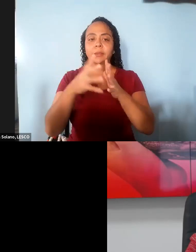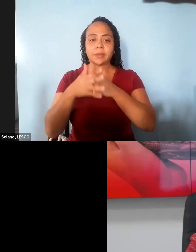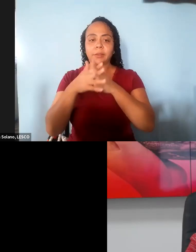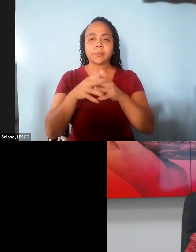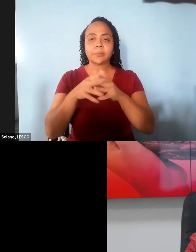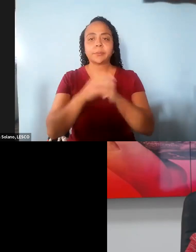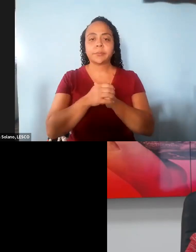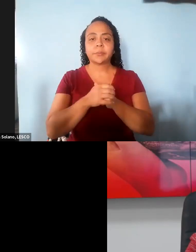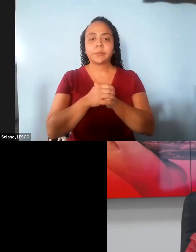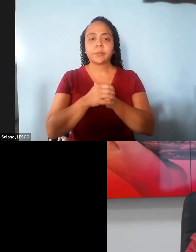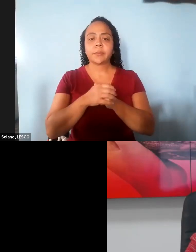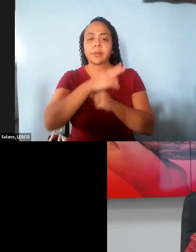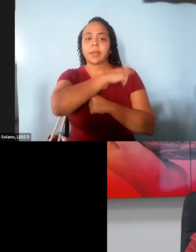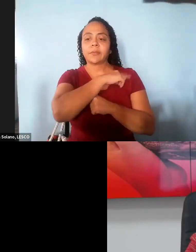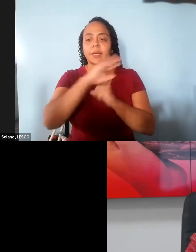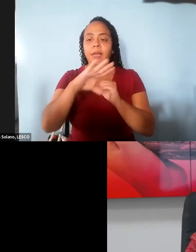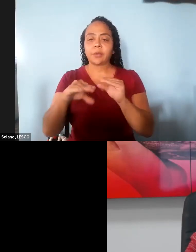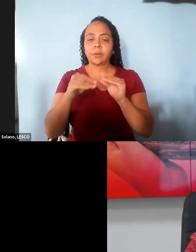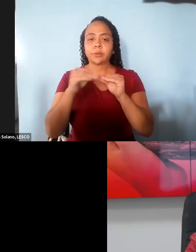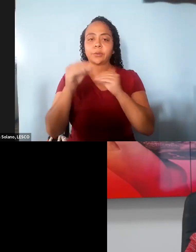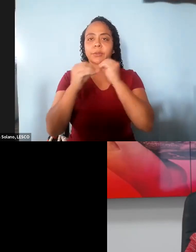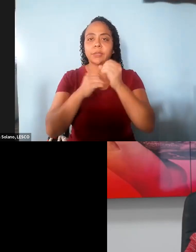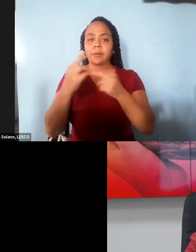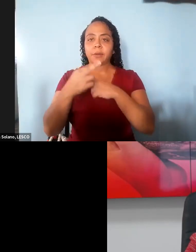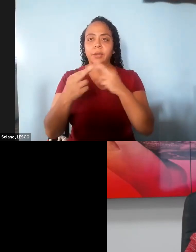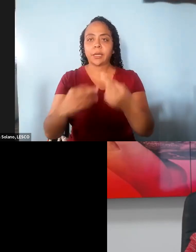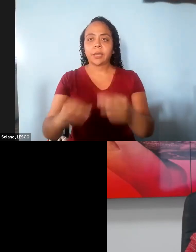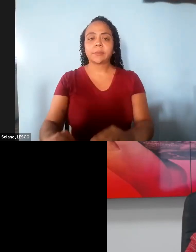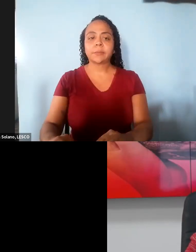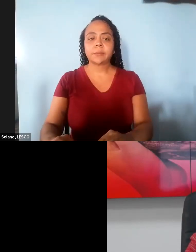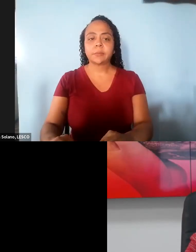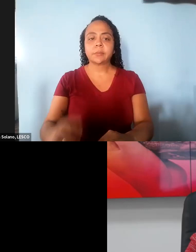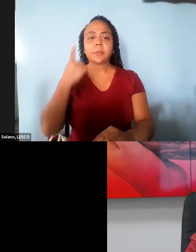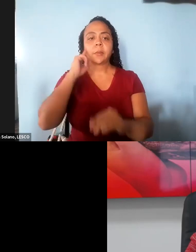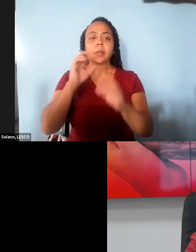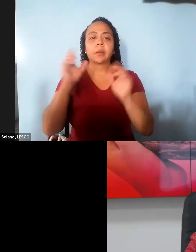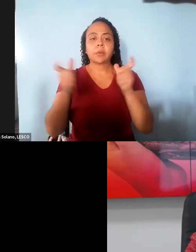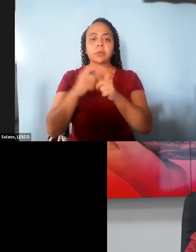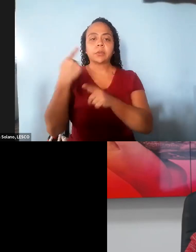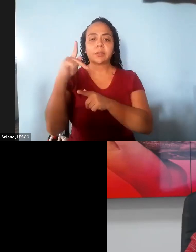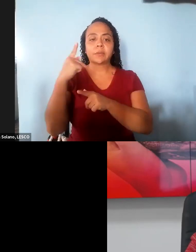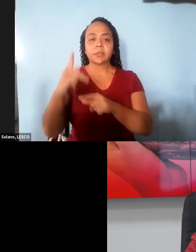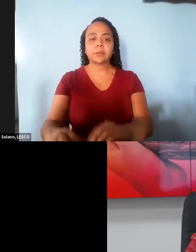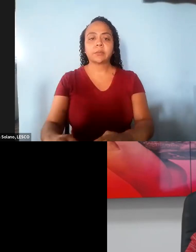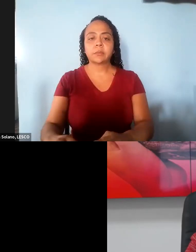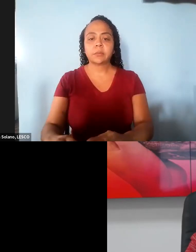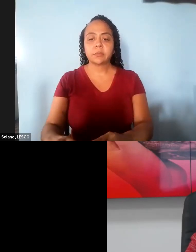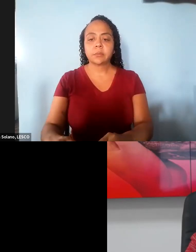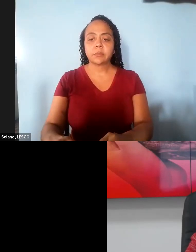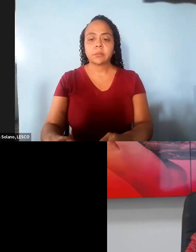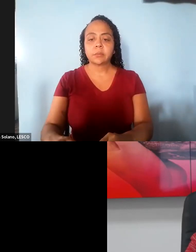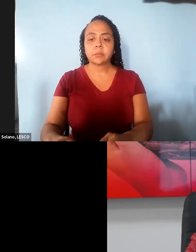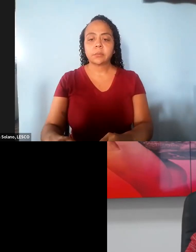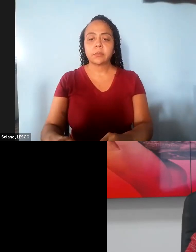abuela arena jefe adjunto de la oficina regional de naciones unidas para la reducción del riesgo de desastres david davis reino son